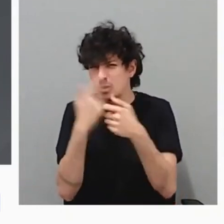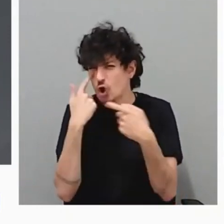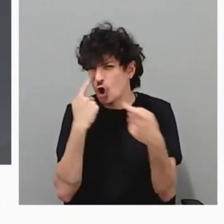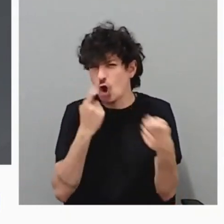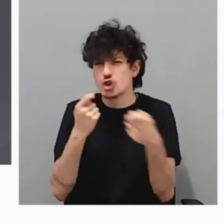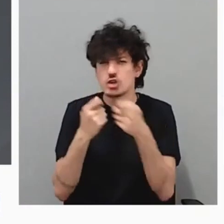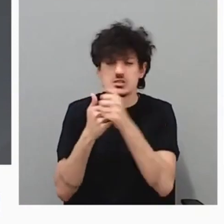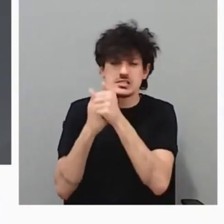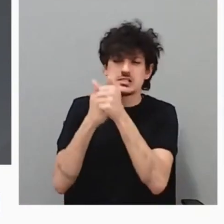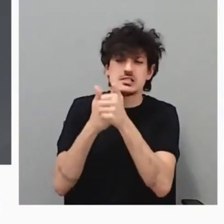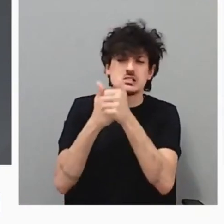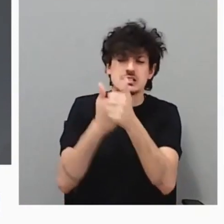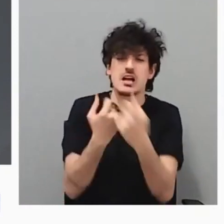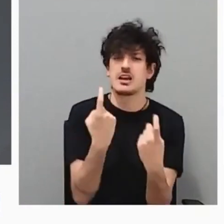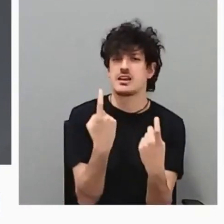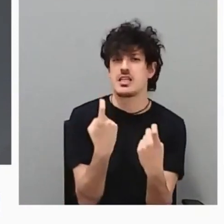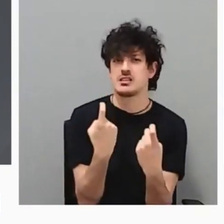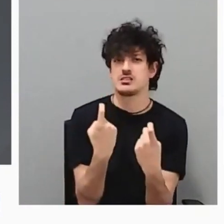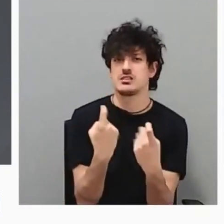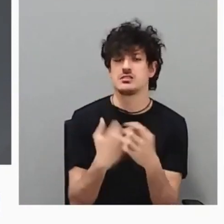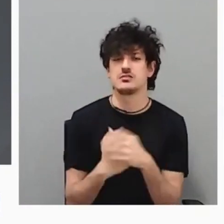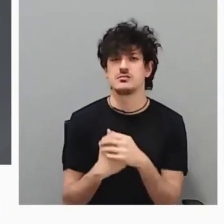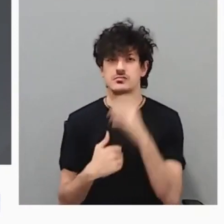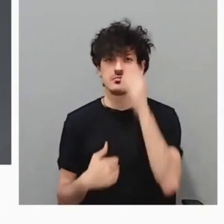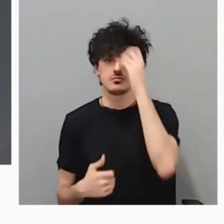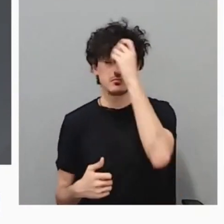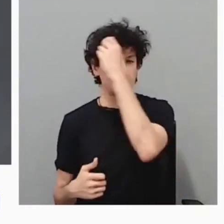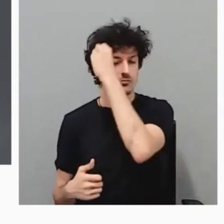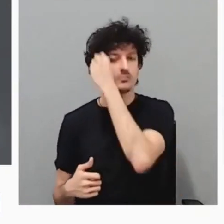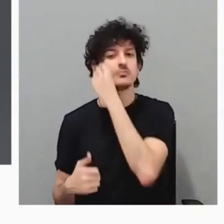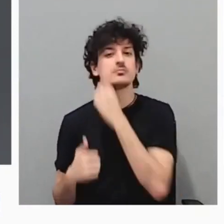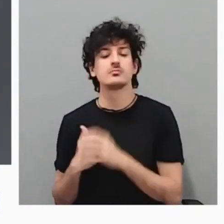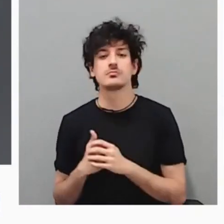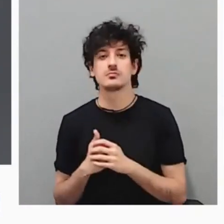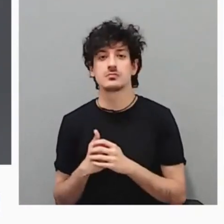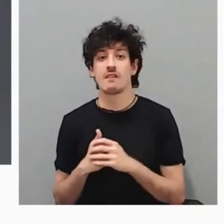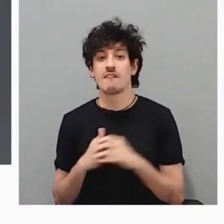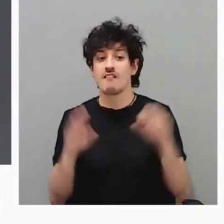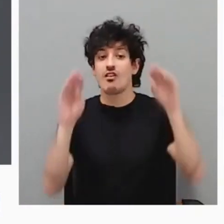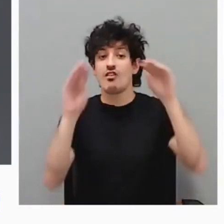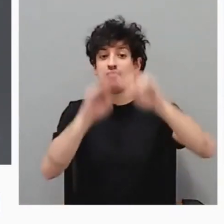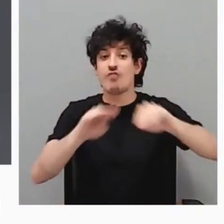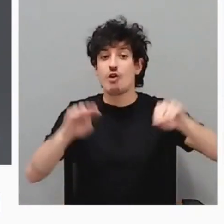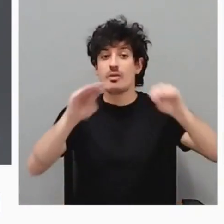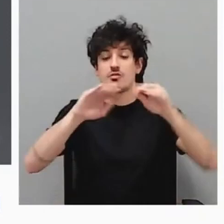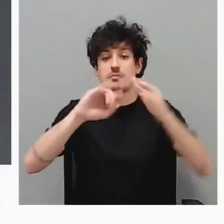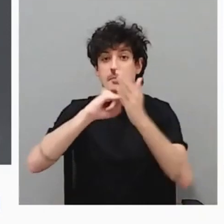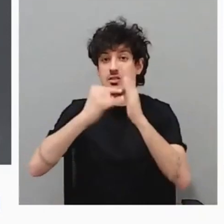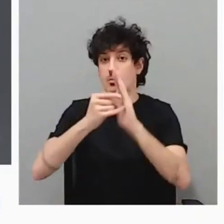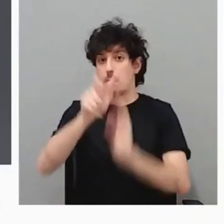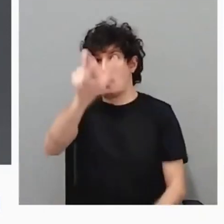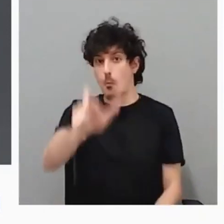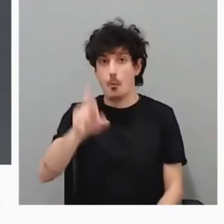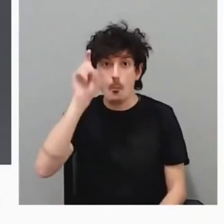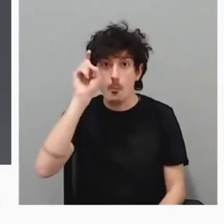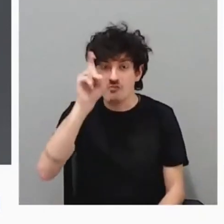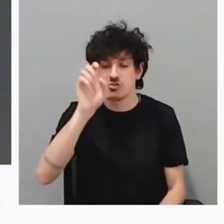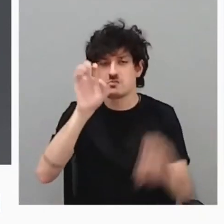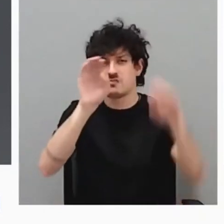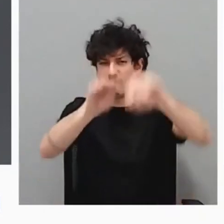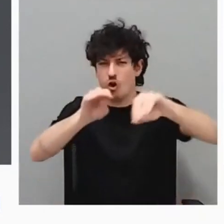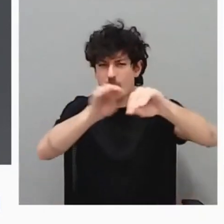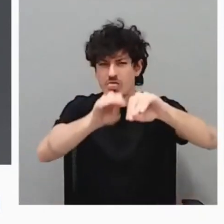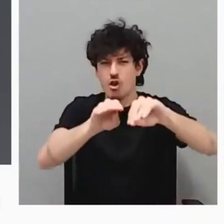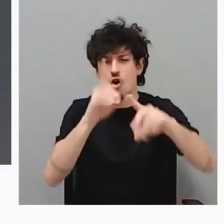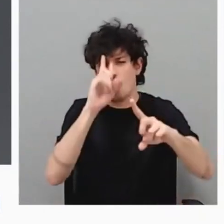necesita esos dos primeros escalones que nosotros estamos buscando, que son la formación, la metodología hacia el profesor, para que siga utilizando